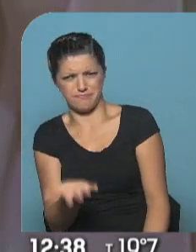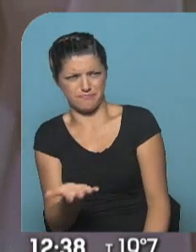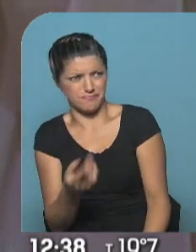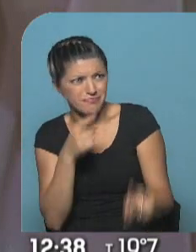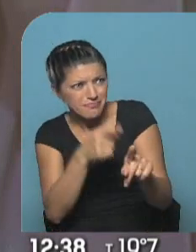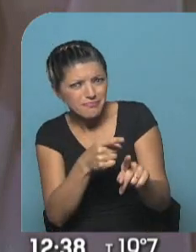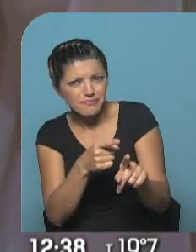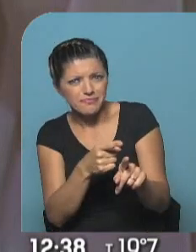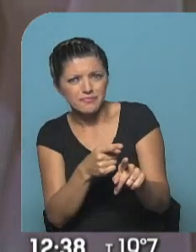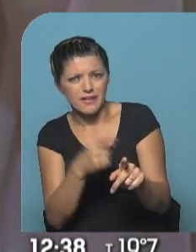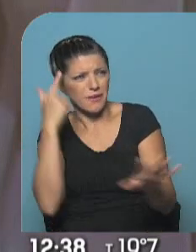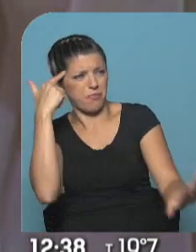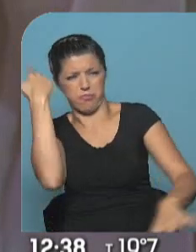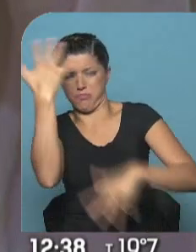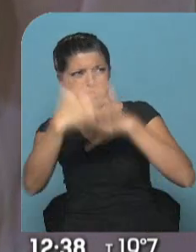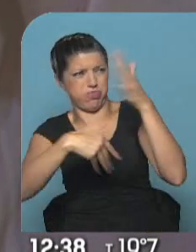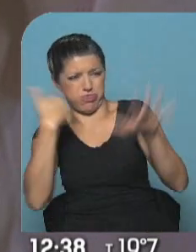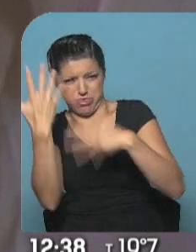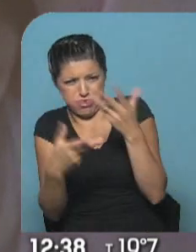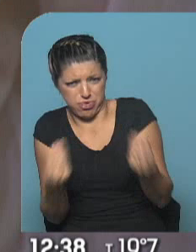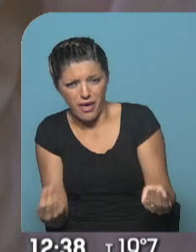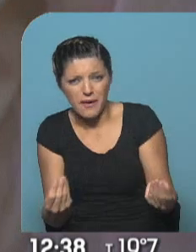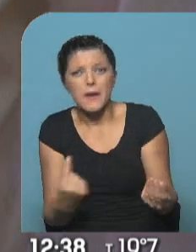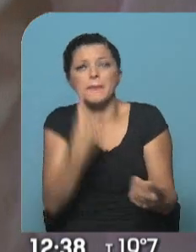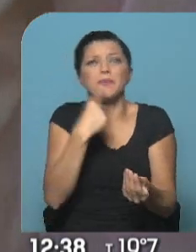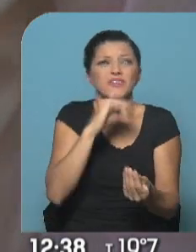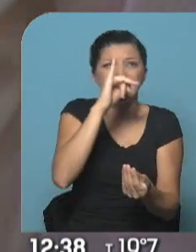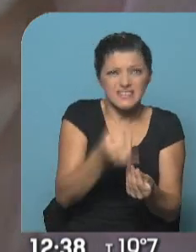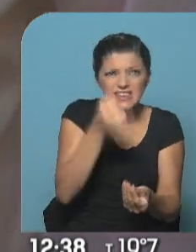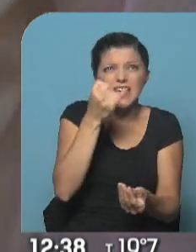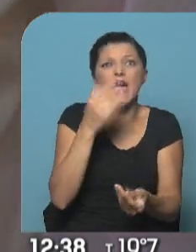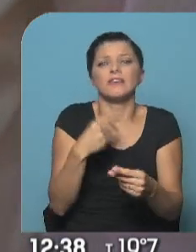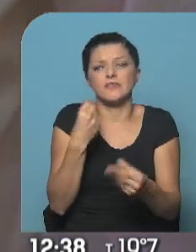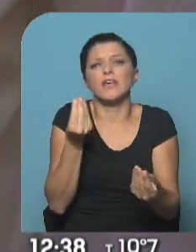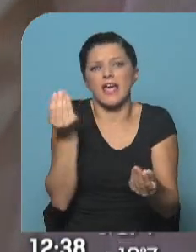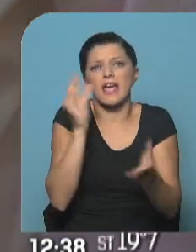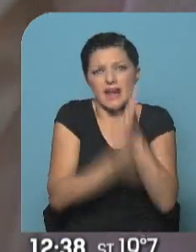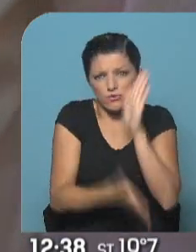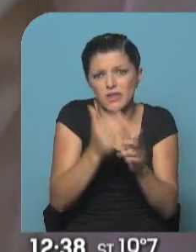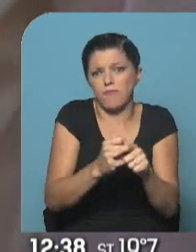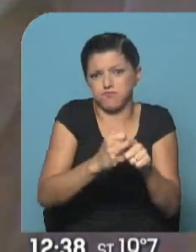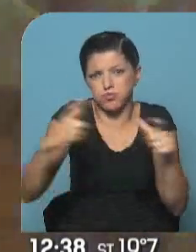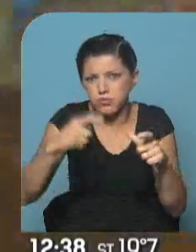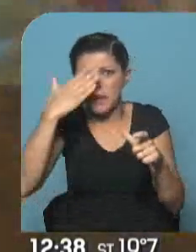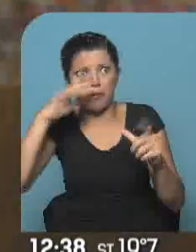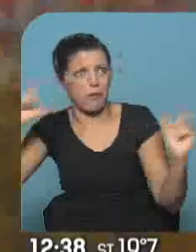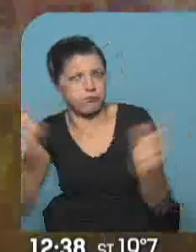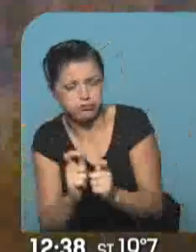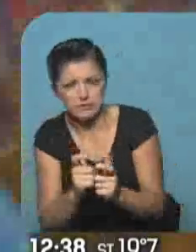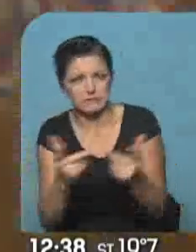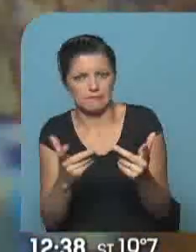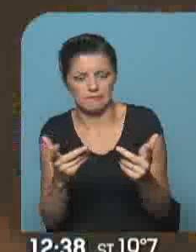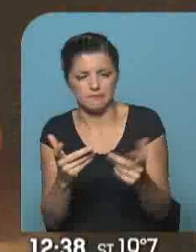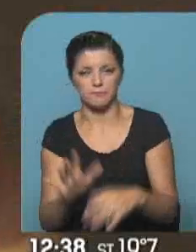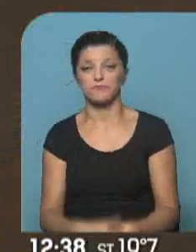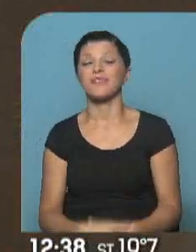Piñera tiene una confusión en la cabeza, va por un lado para el otro. Entonces ahí en ese eje, que es muy sensible en Chile de